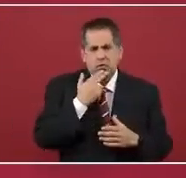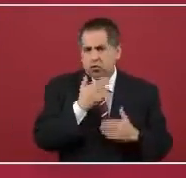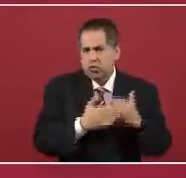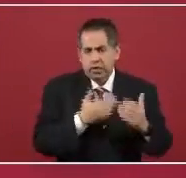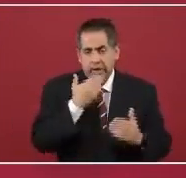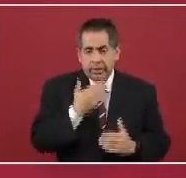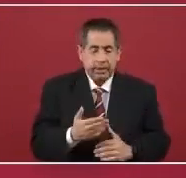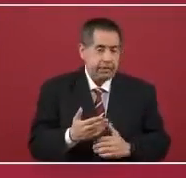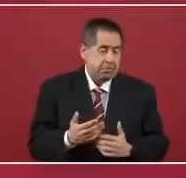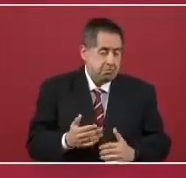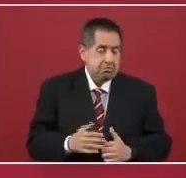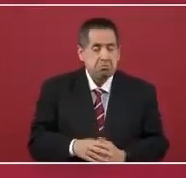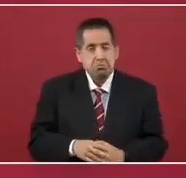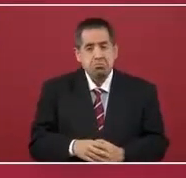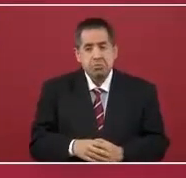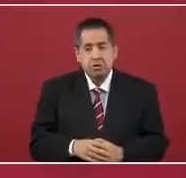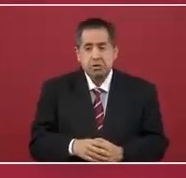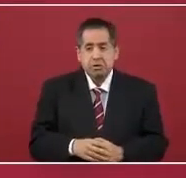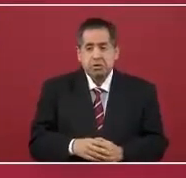Es